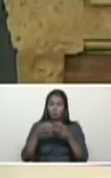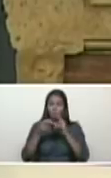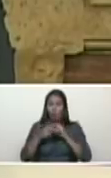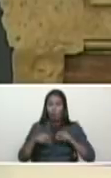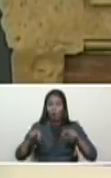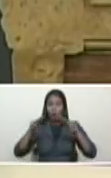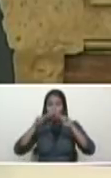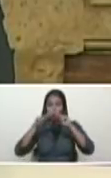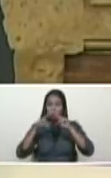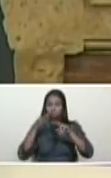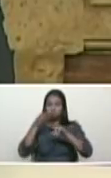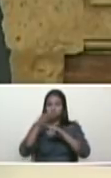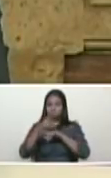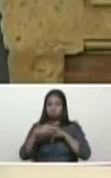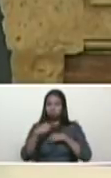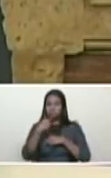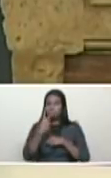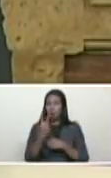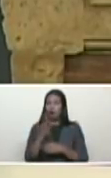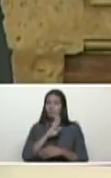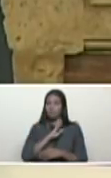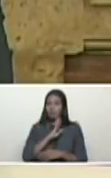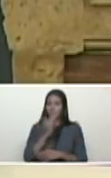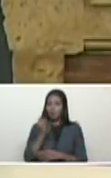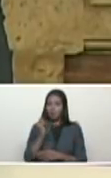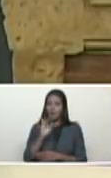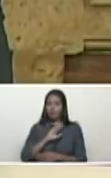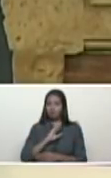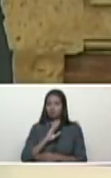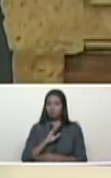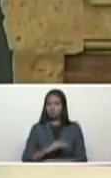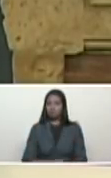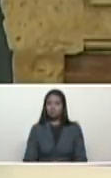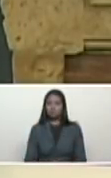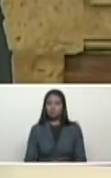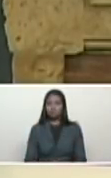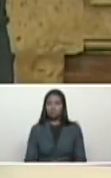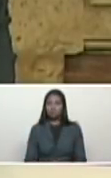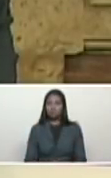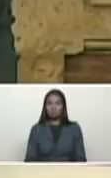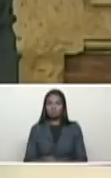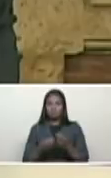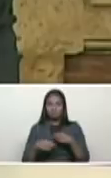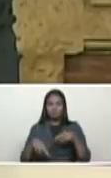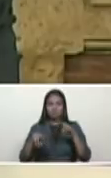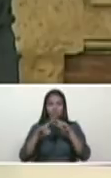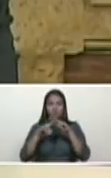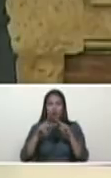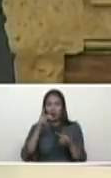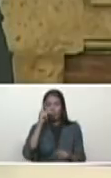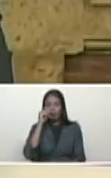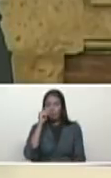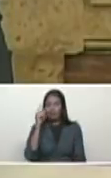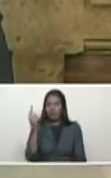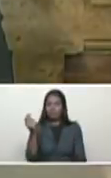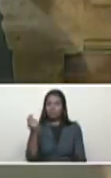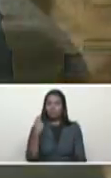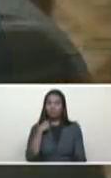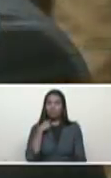llevando la voz del poder ciudadano venezolano a naciones unidas doctor tarek